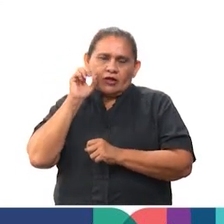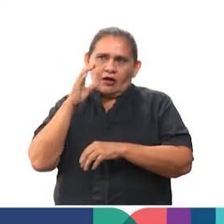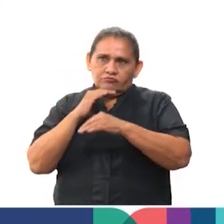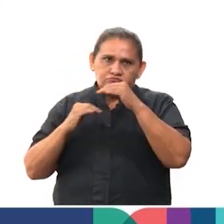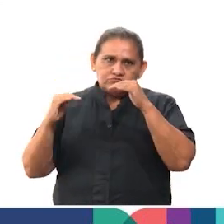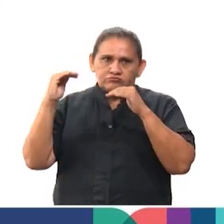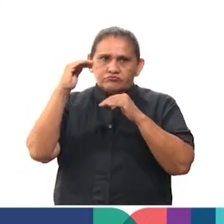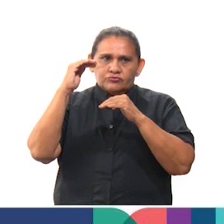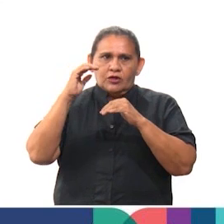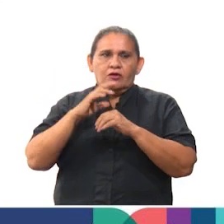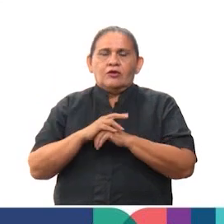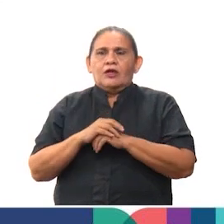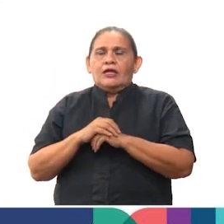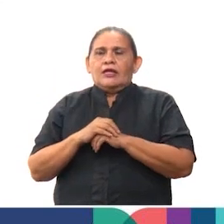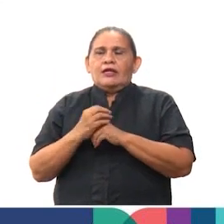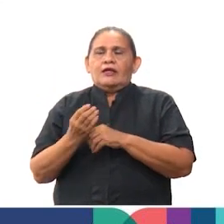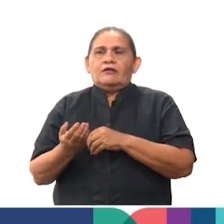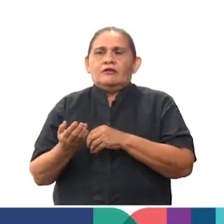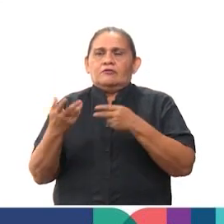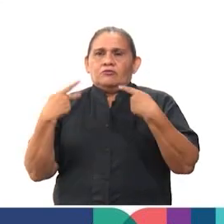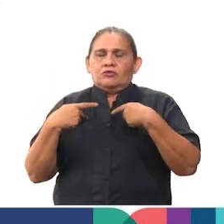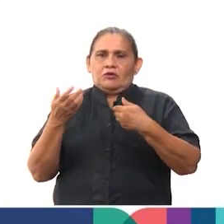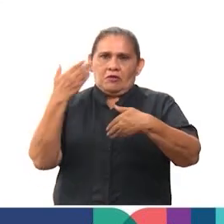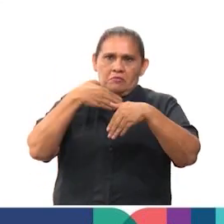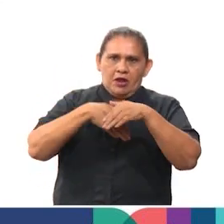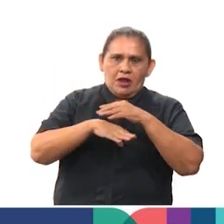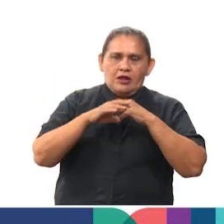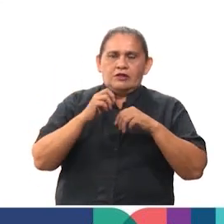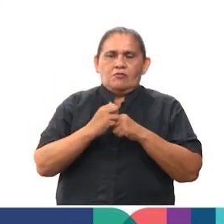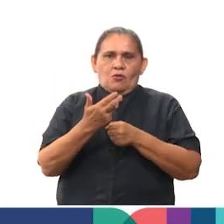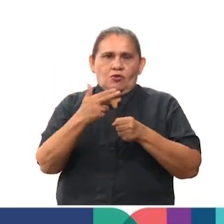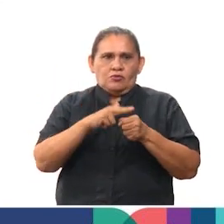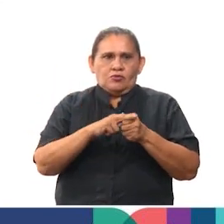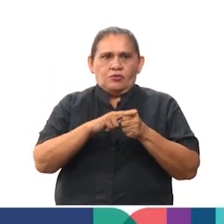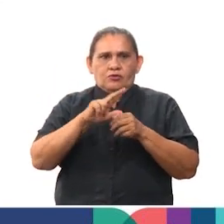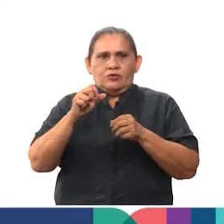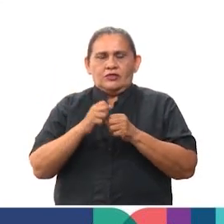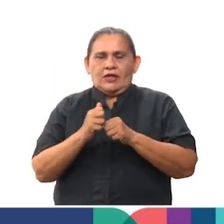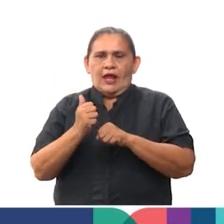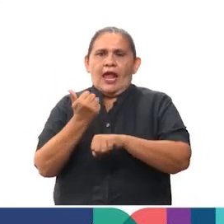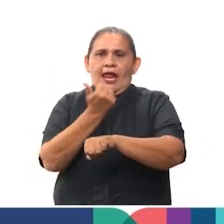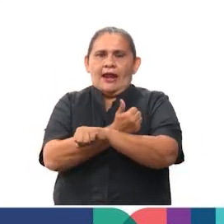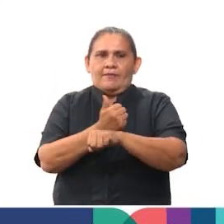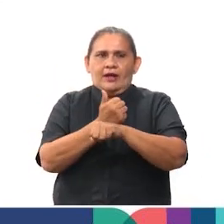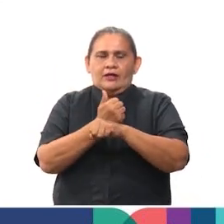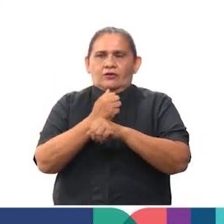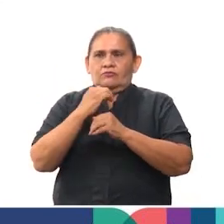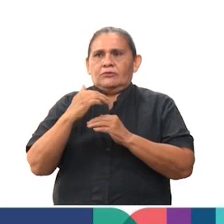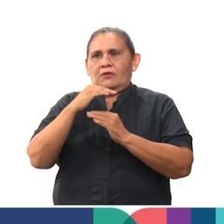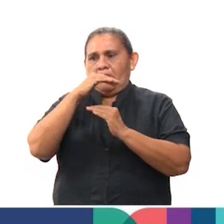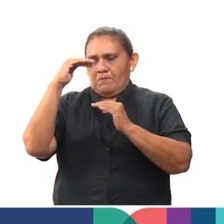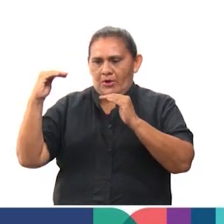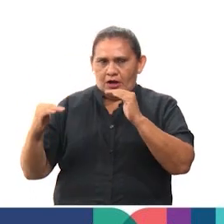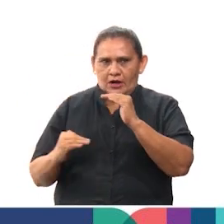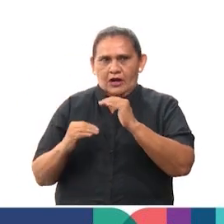tzokumano, kankan yanil, yetel tubin uyemel shang. Letie shang ubin upaka le